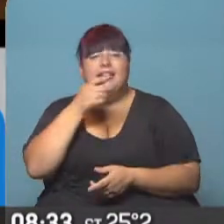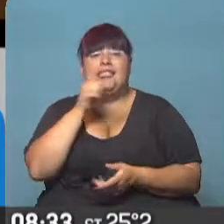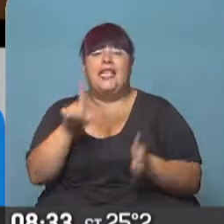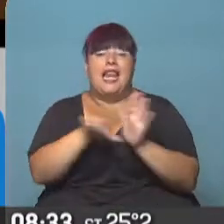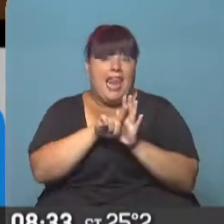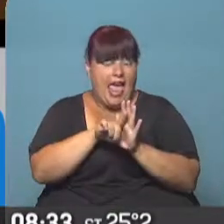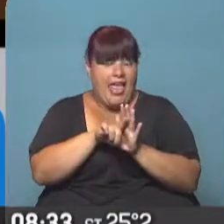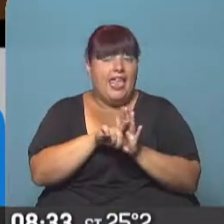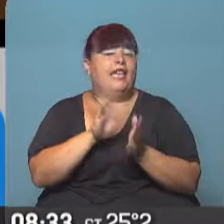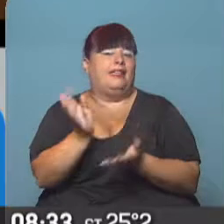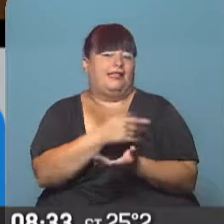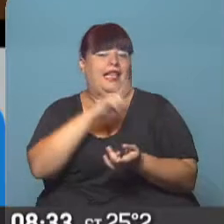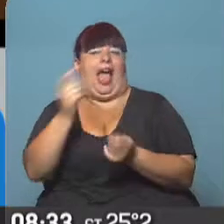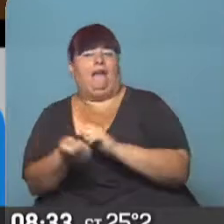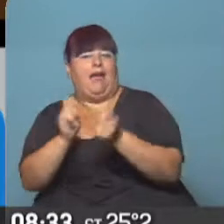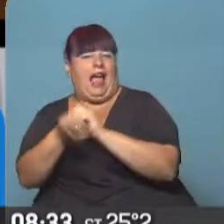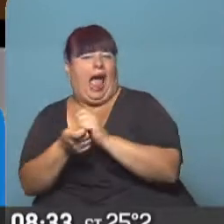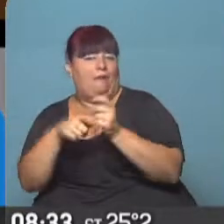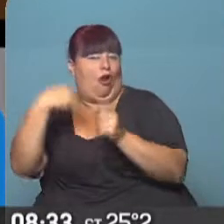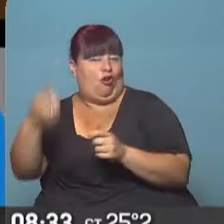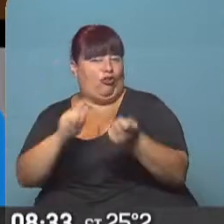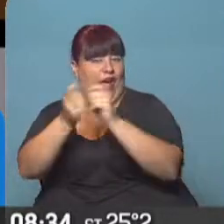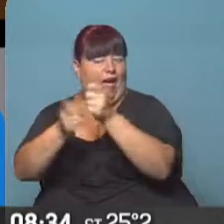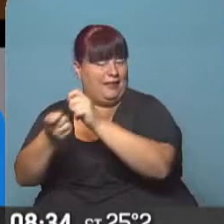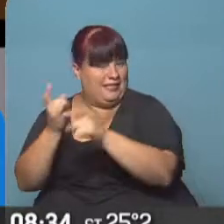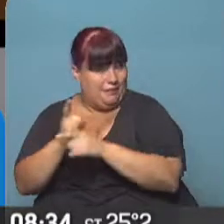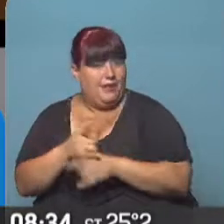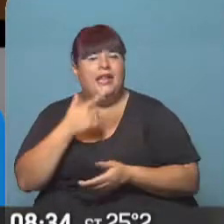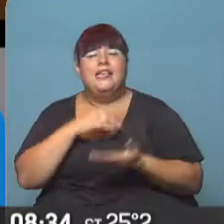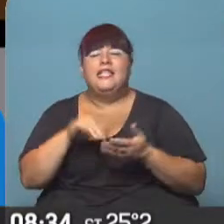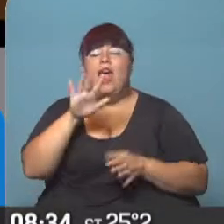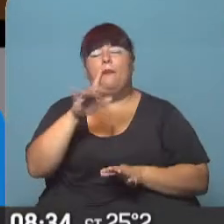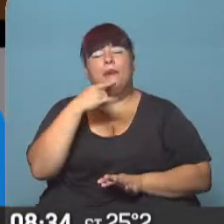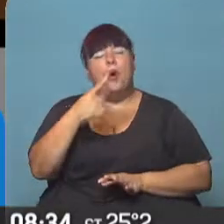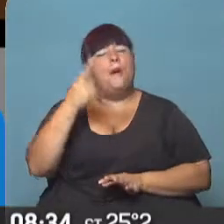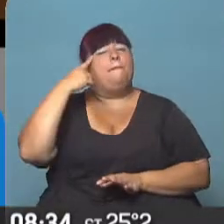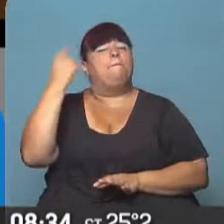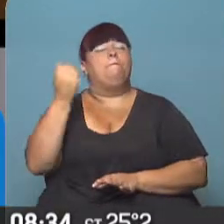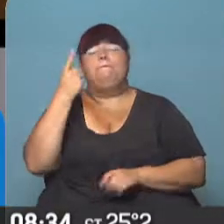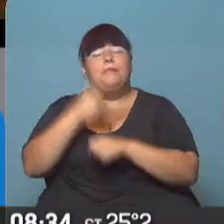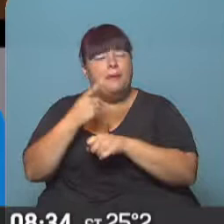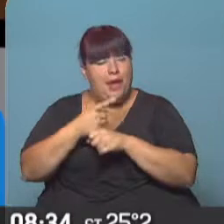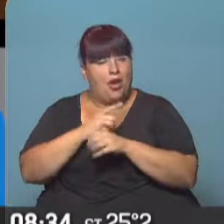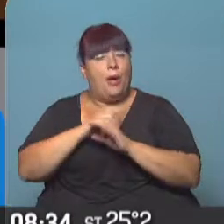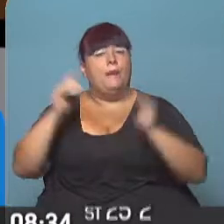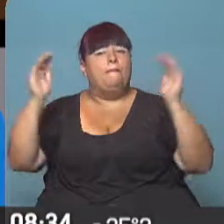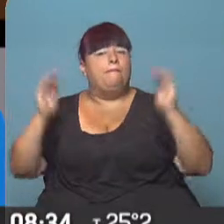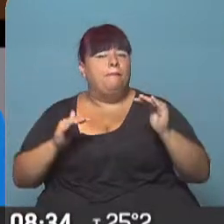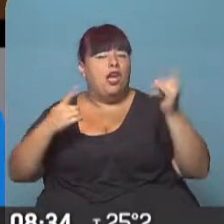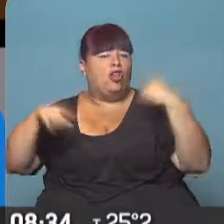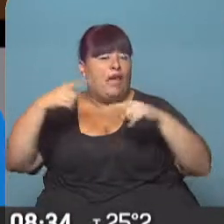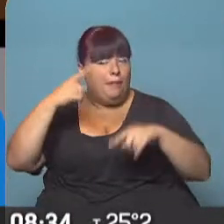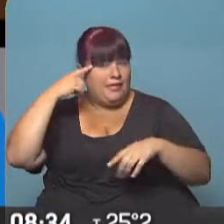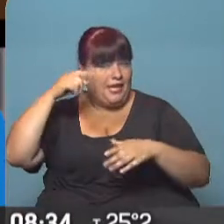norma, normalmente reemplaza otra o modifica otra. Senador, la idea principal es desburocratizar lo que es